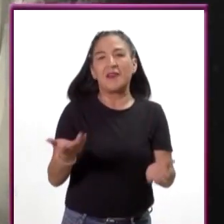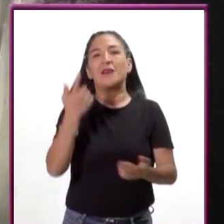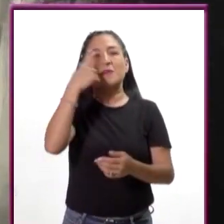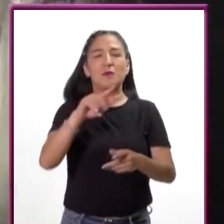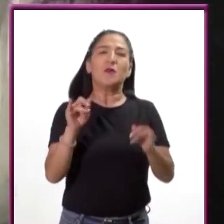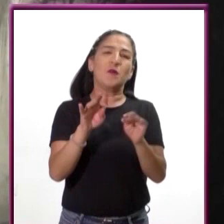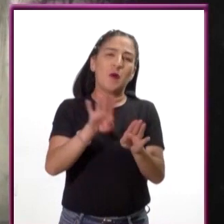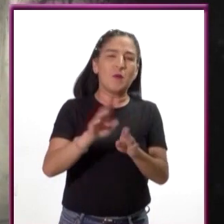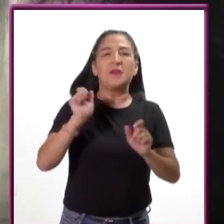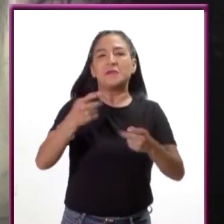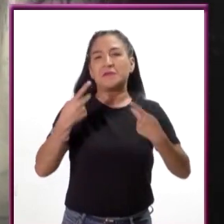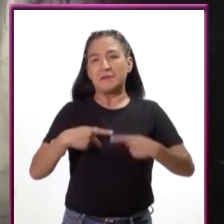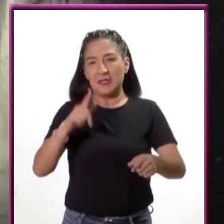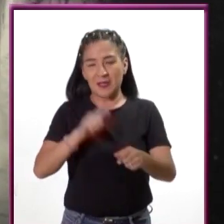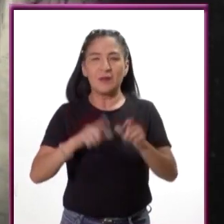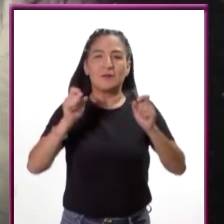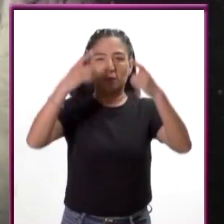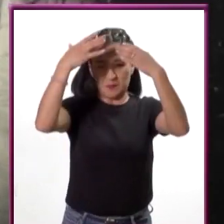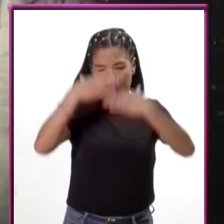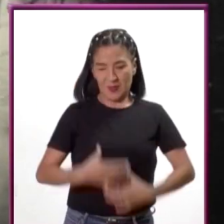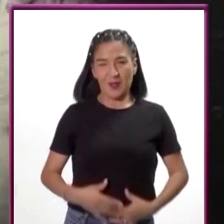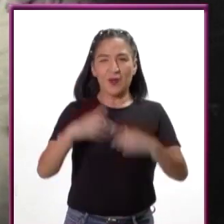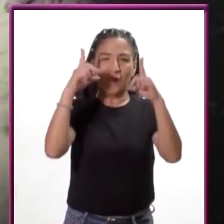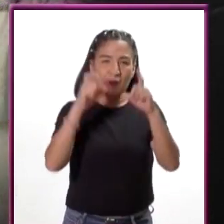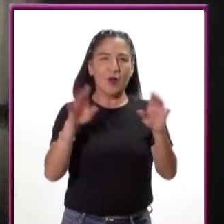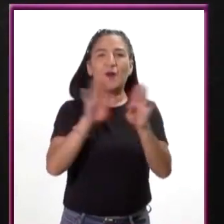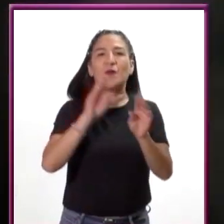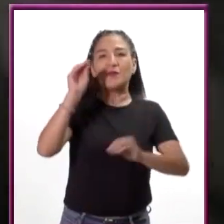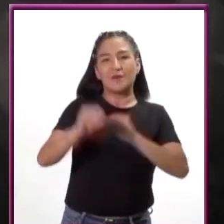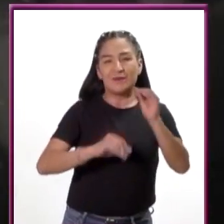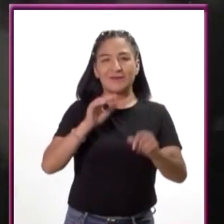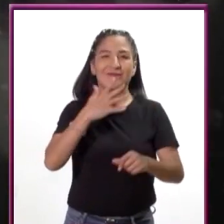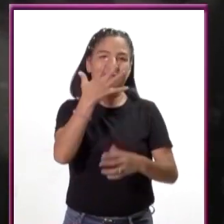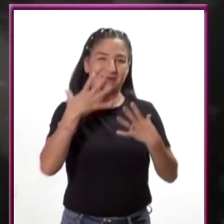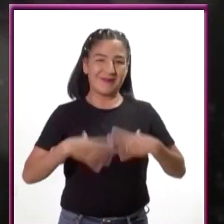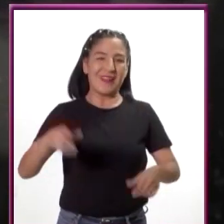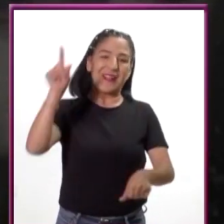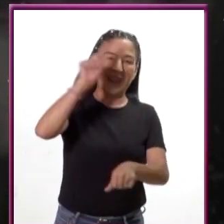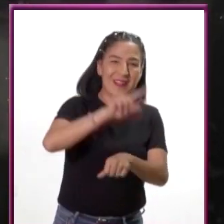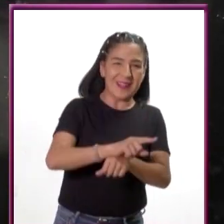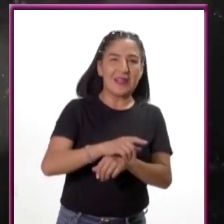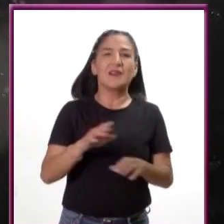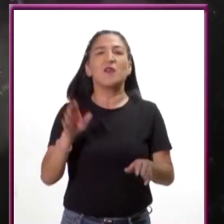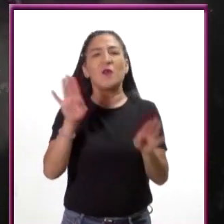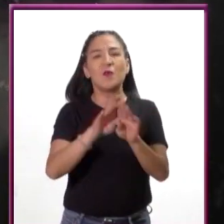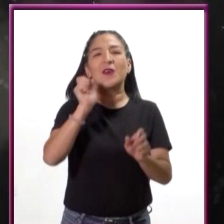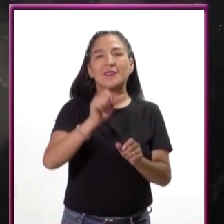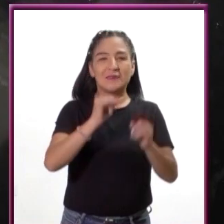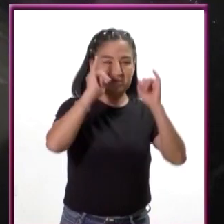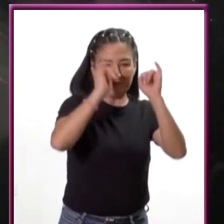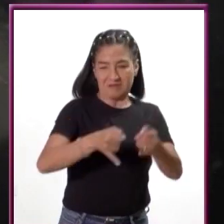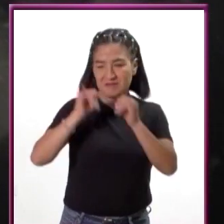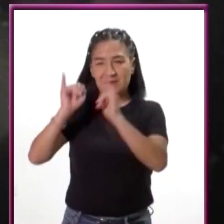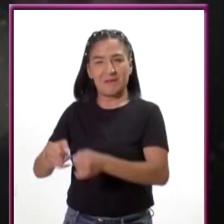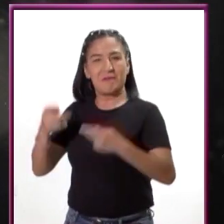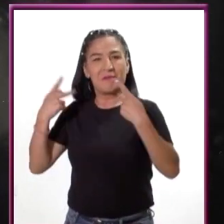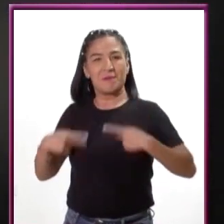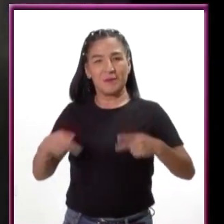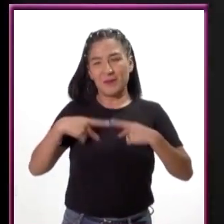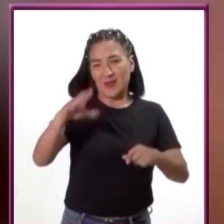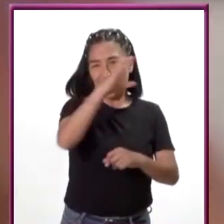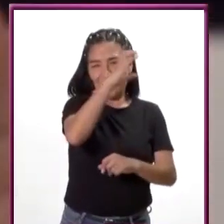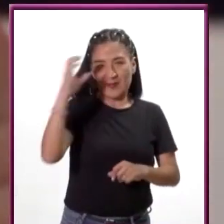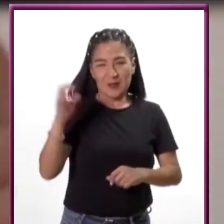completo. Usaba accesorios, fondos y vestimentas de la ocasión, así como la identidad de las personas que